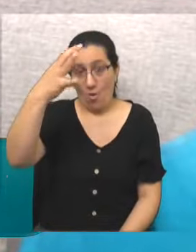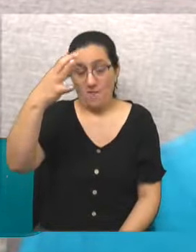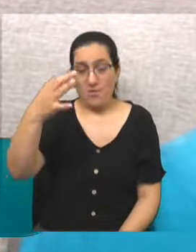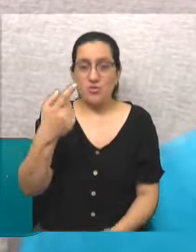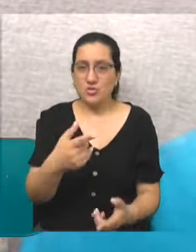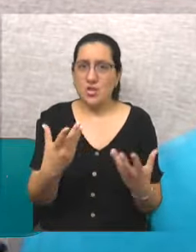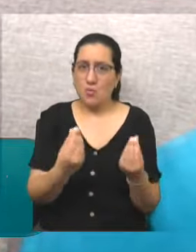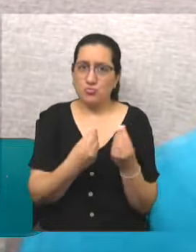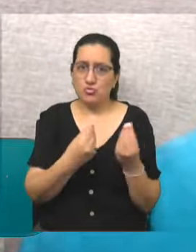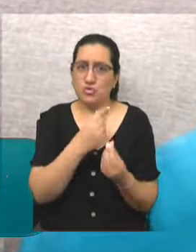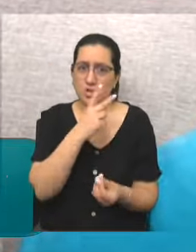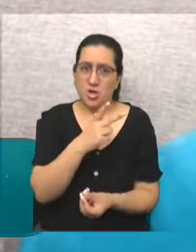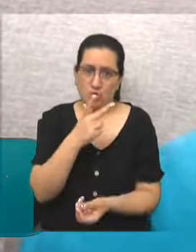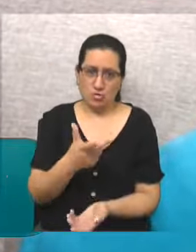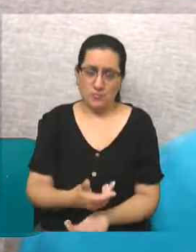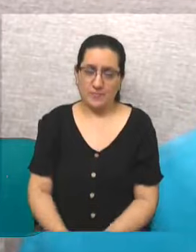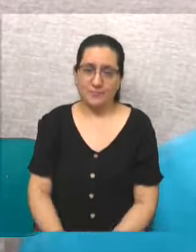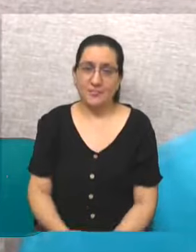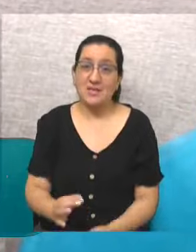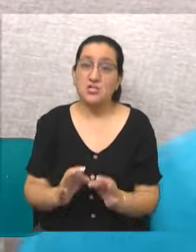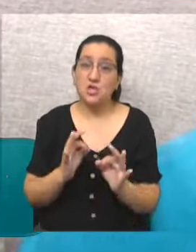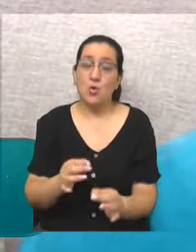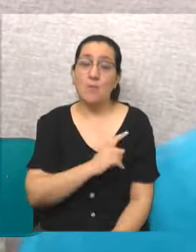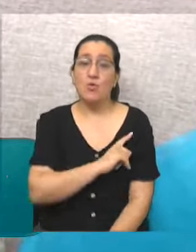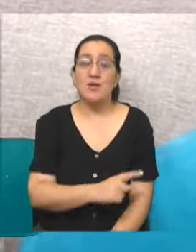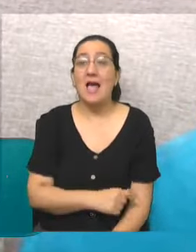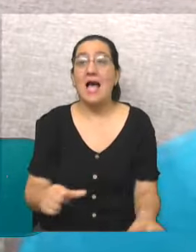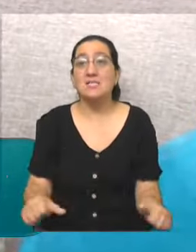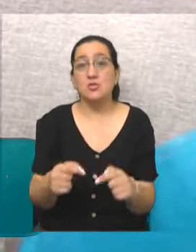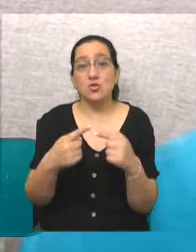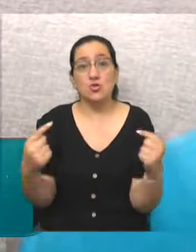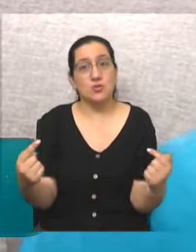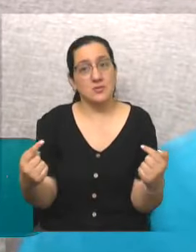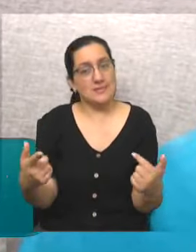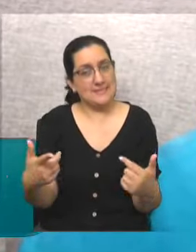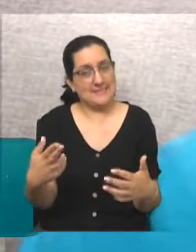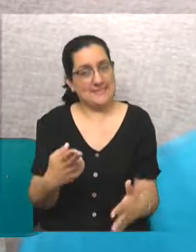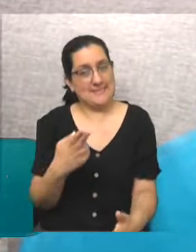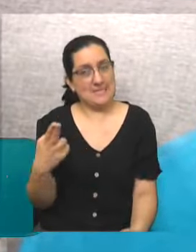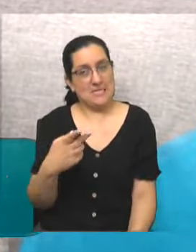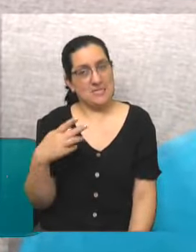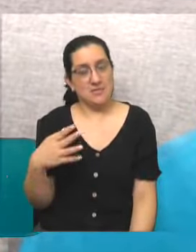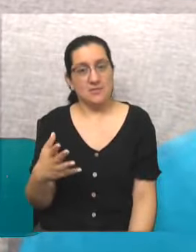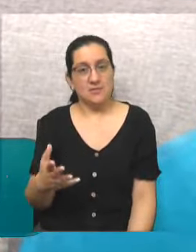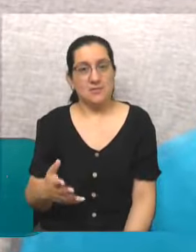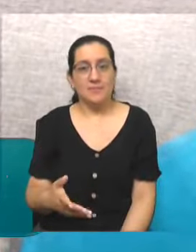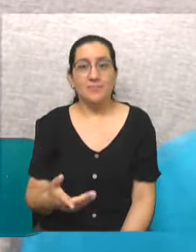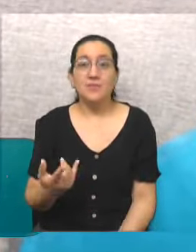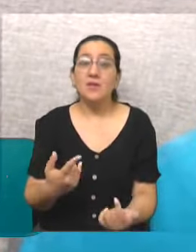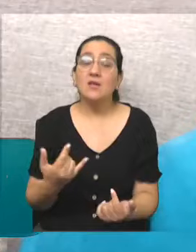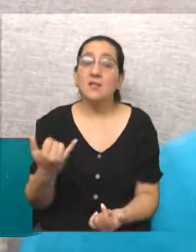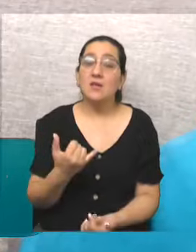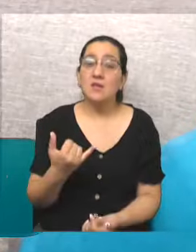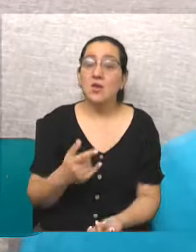tiempo atrás. Que llegó a ese poder haciendo muchas cosas espurias, turbias, ¿no? Realmente muy complicadas. Y tenía, por ejemplo,